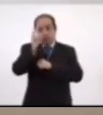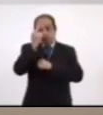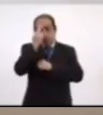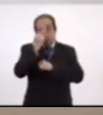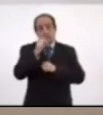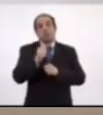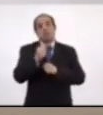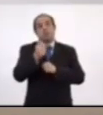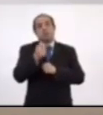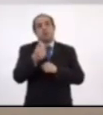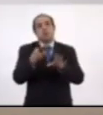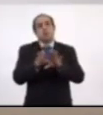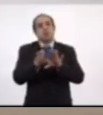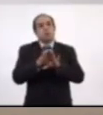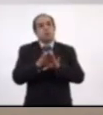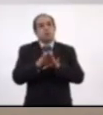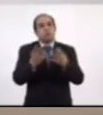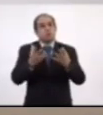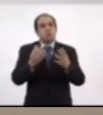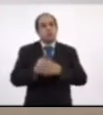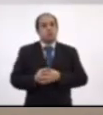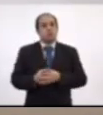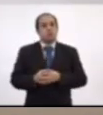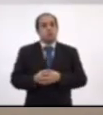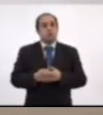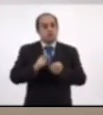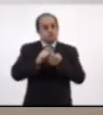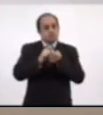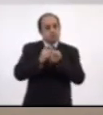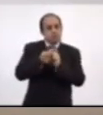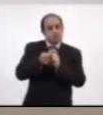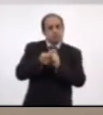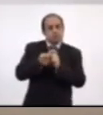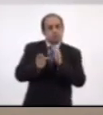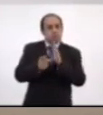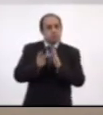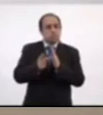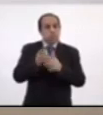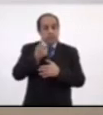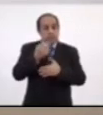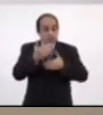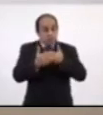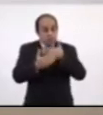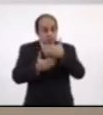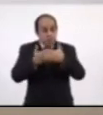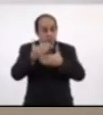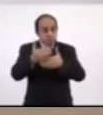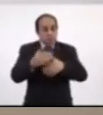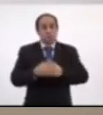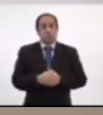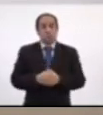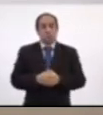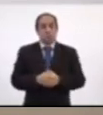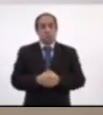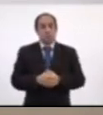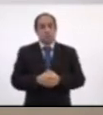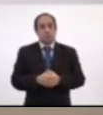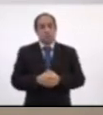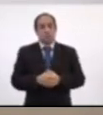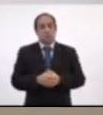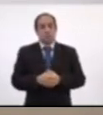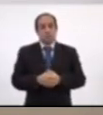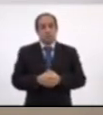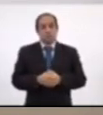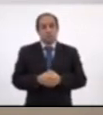poco cómo ocurrió esta reconversión. Fue uno de los procesos en donde el Estado mexicano, en